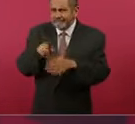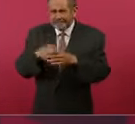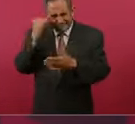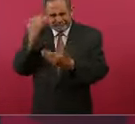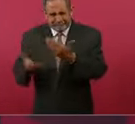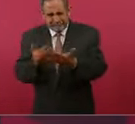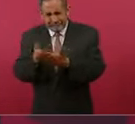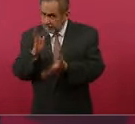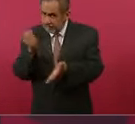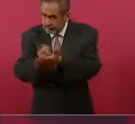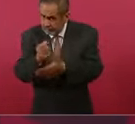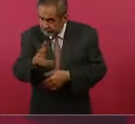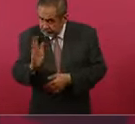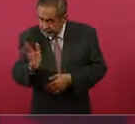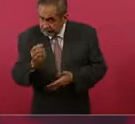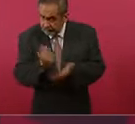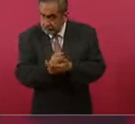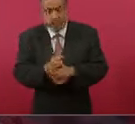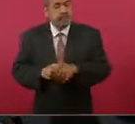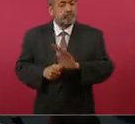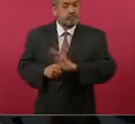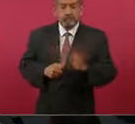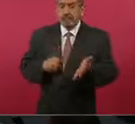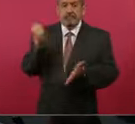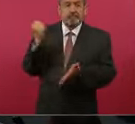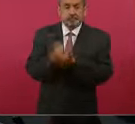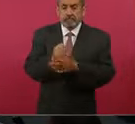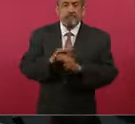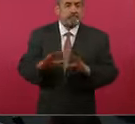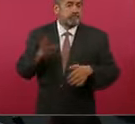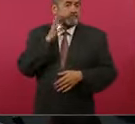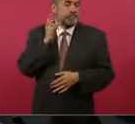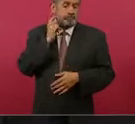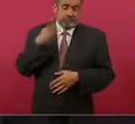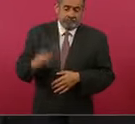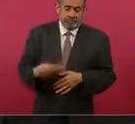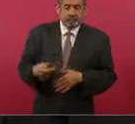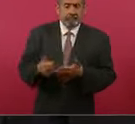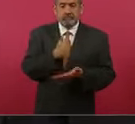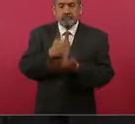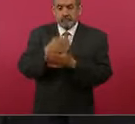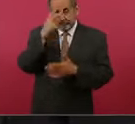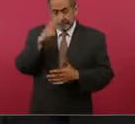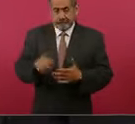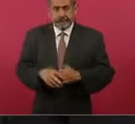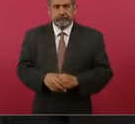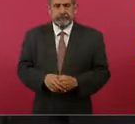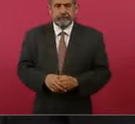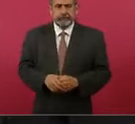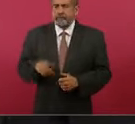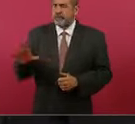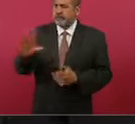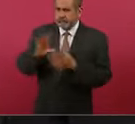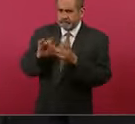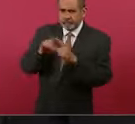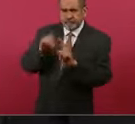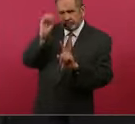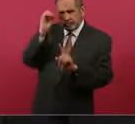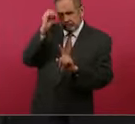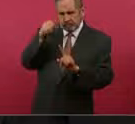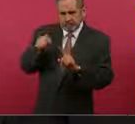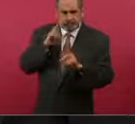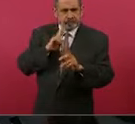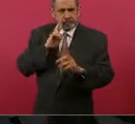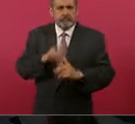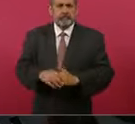iniciativa. ¿Ya se aprobó? Sí, ya se aprobó esta iniciativa en la Cámara de Diputados local de la Ciudad de México. Sí, pues que ella nos dé su punto de vista.